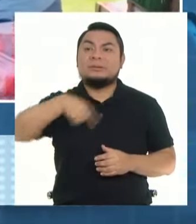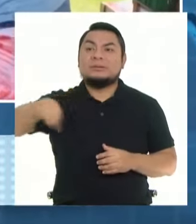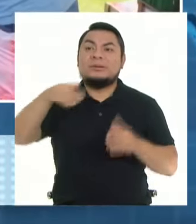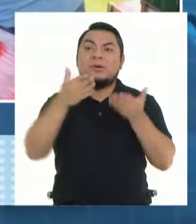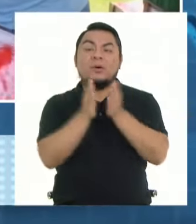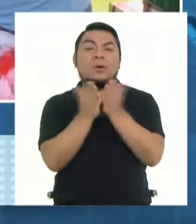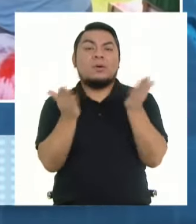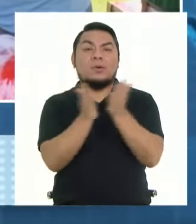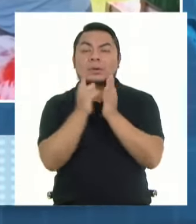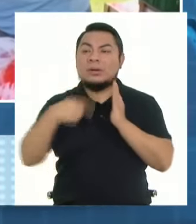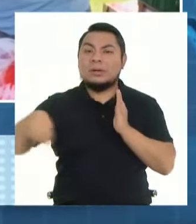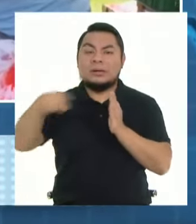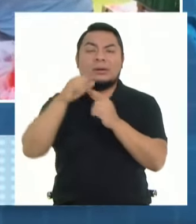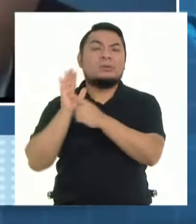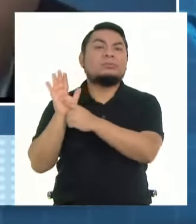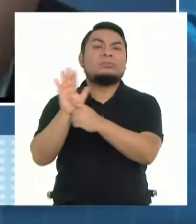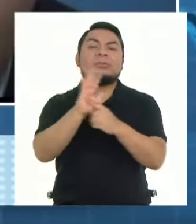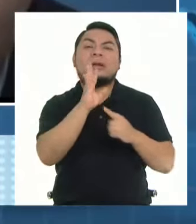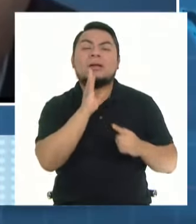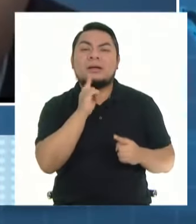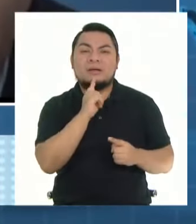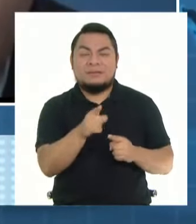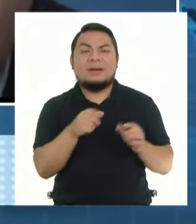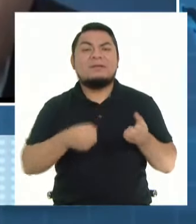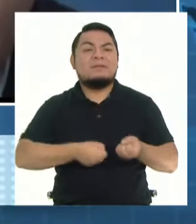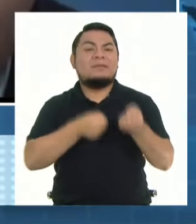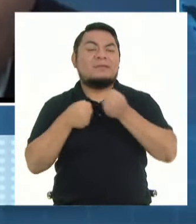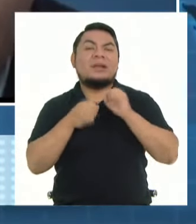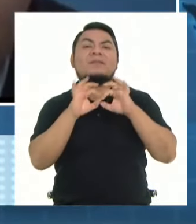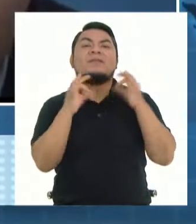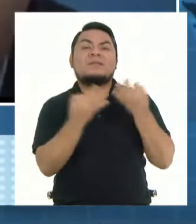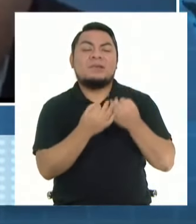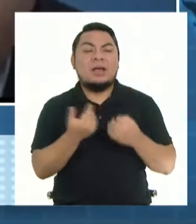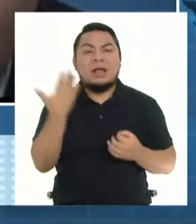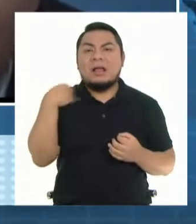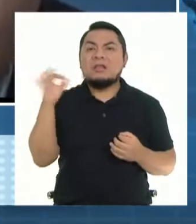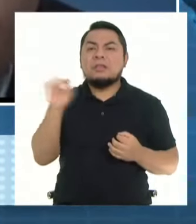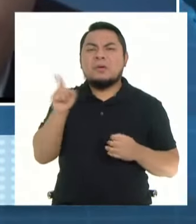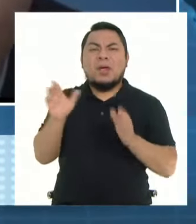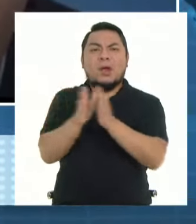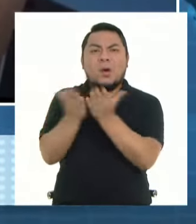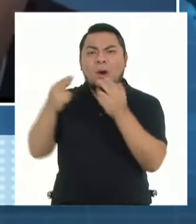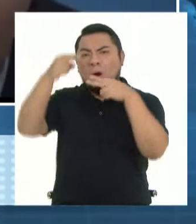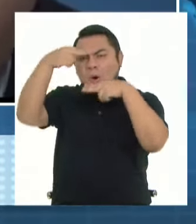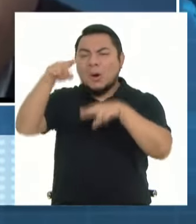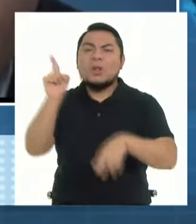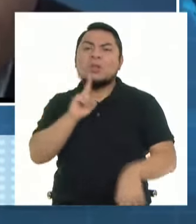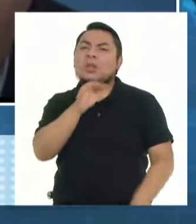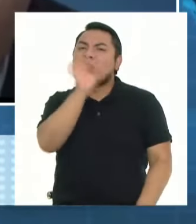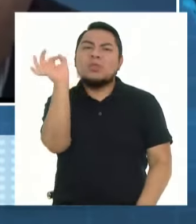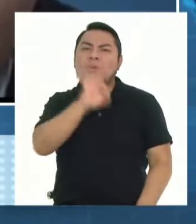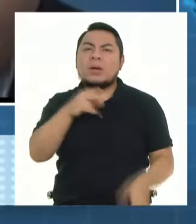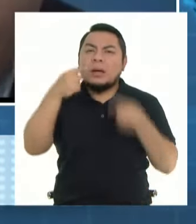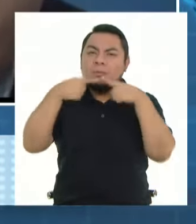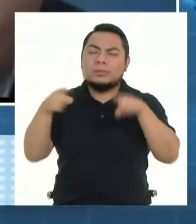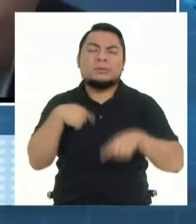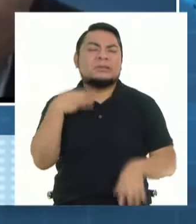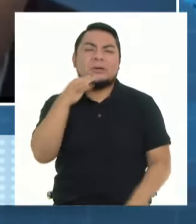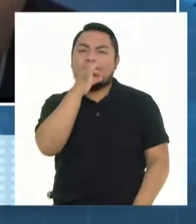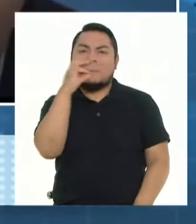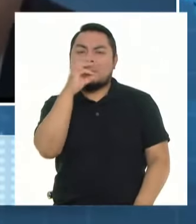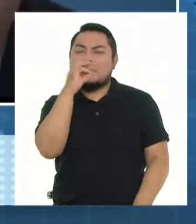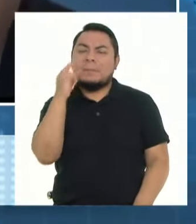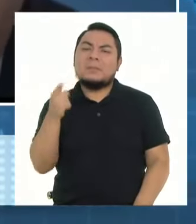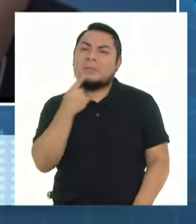de la agricultura familiar. A nosotros nunca se nos da ni siquiera espacio. No tenemos la capacidad de los agroexportadores de poder tomar todos los canales